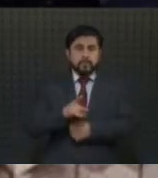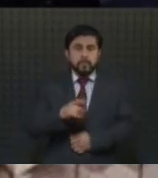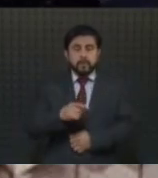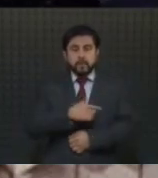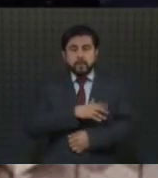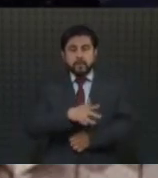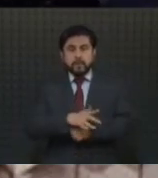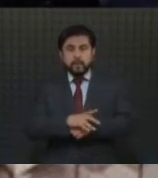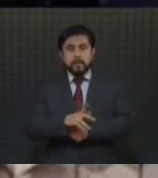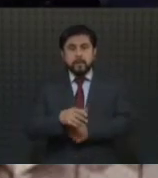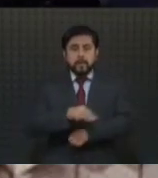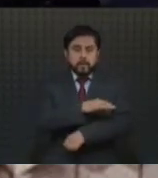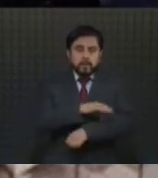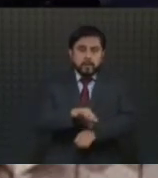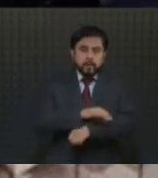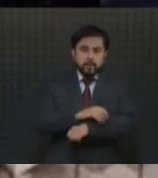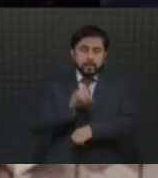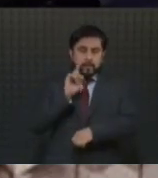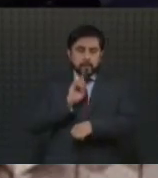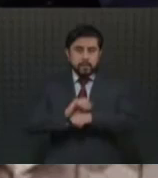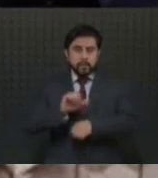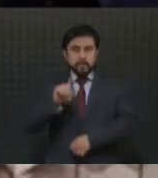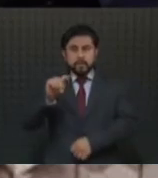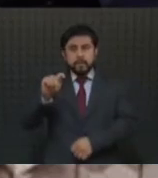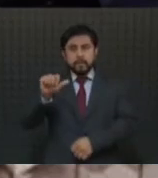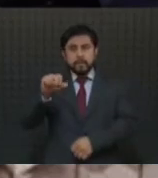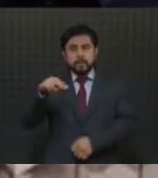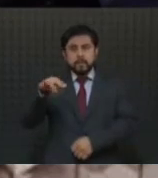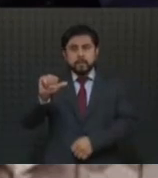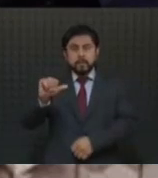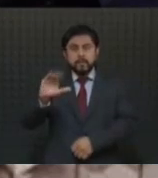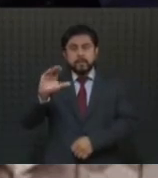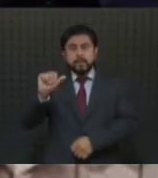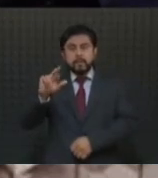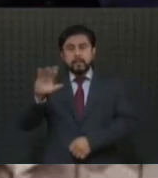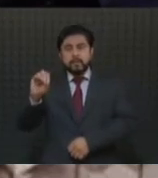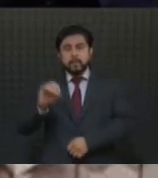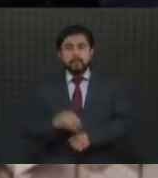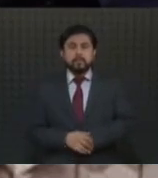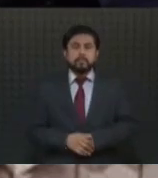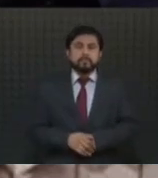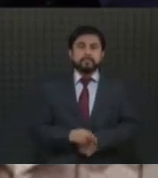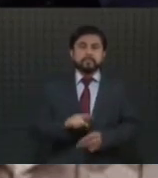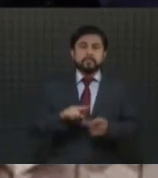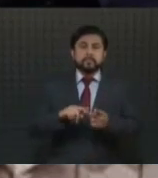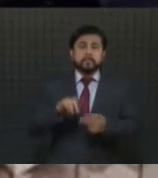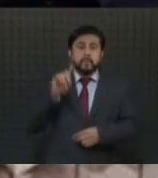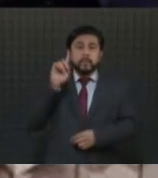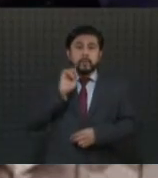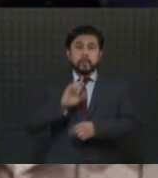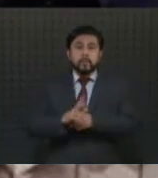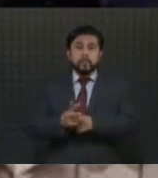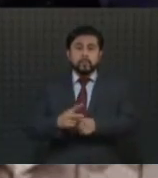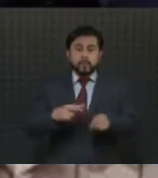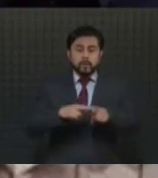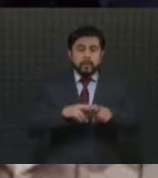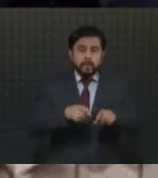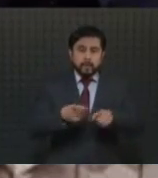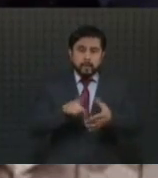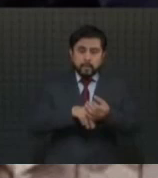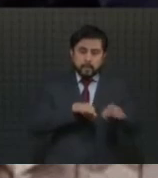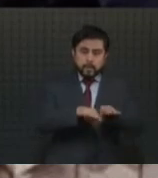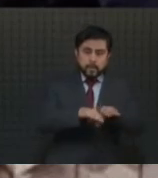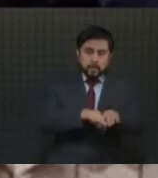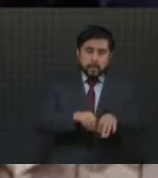arquitecta Tania Carro Toledo. La proyectista del Parque Cantera, arquitecta Lina